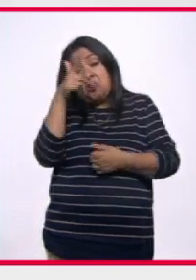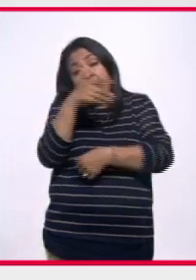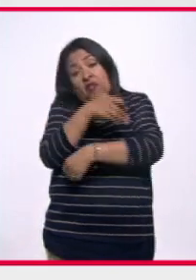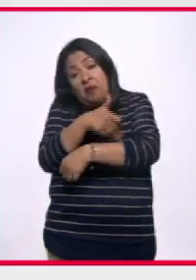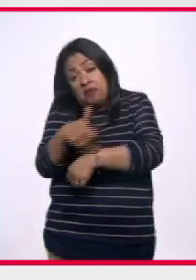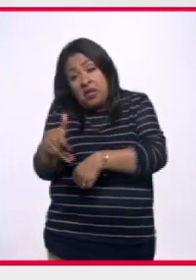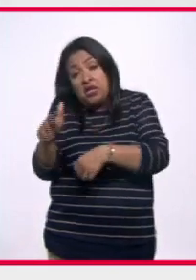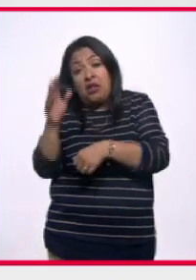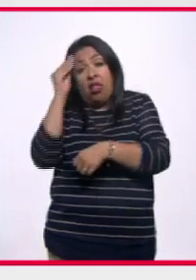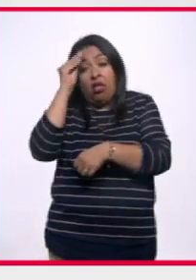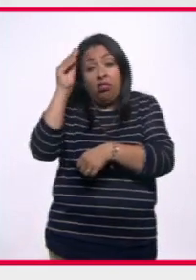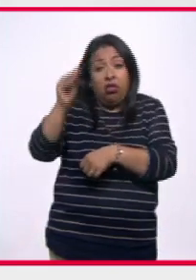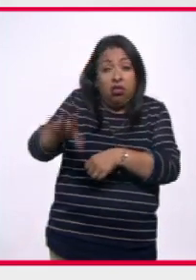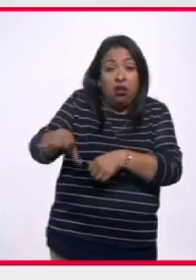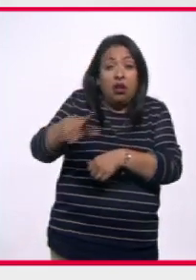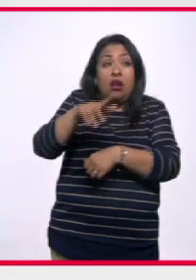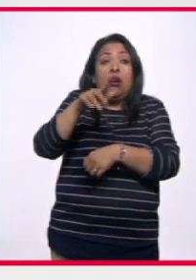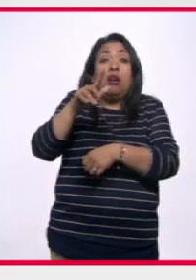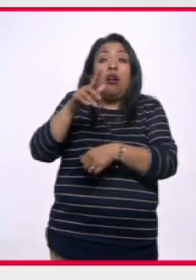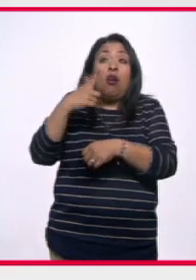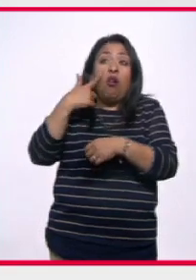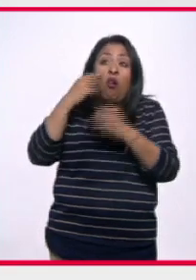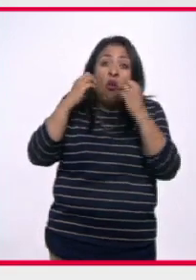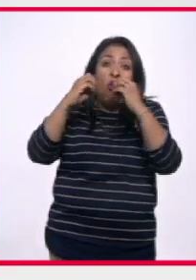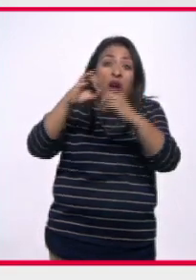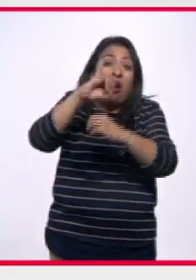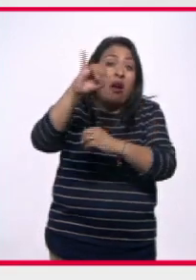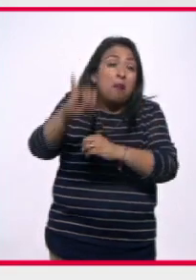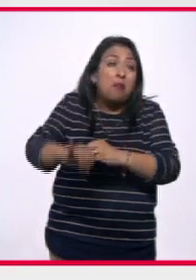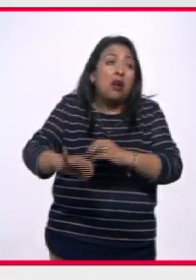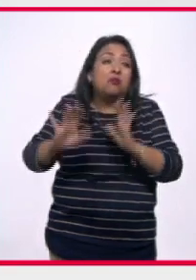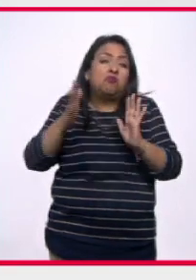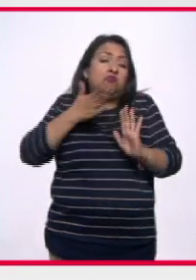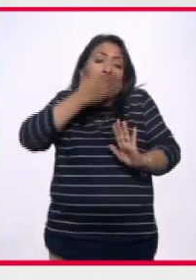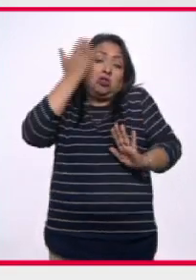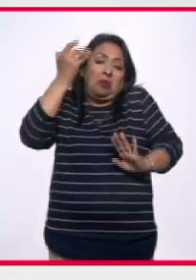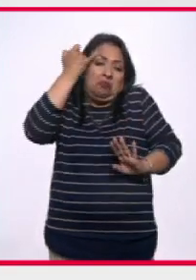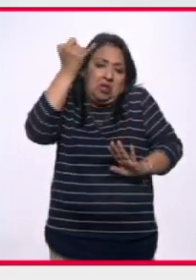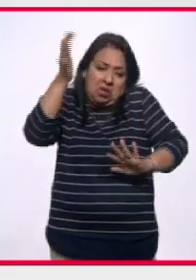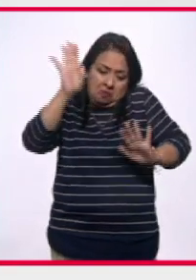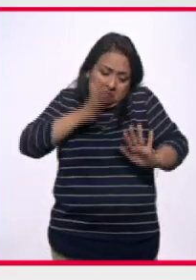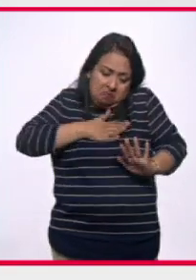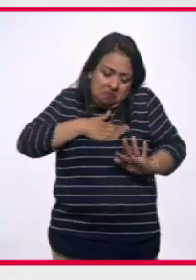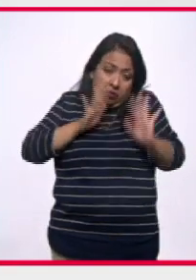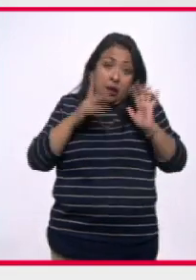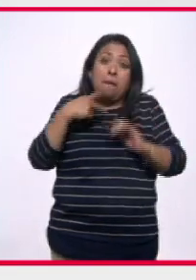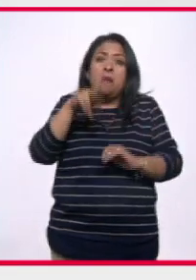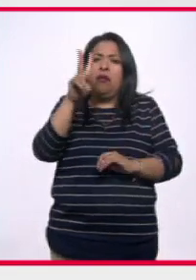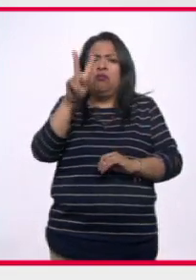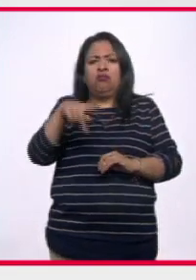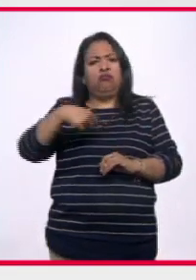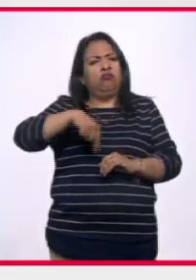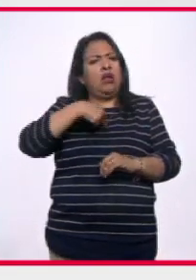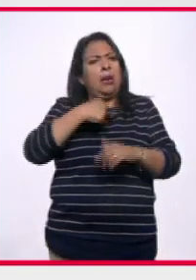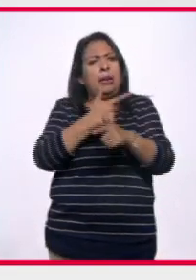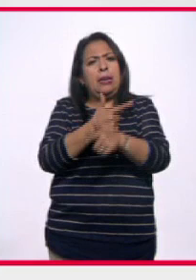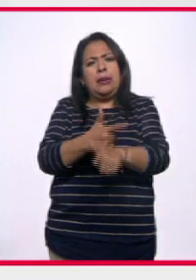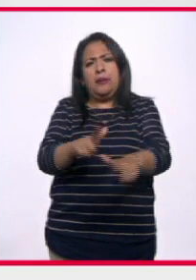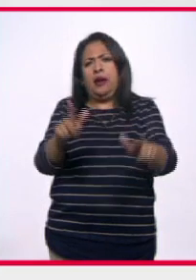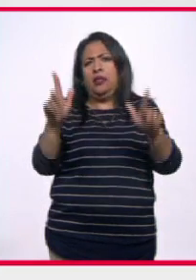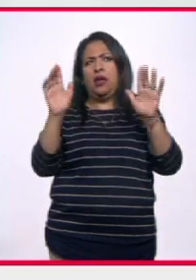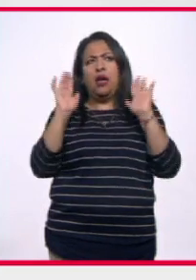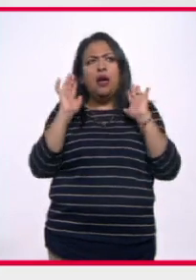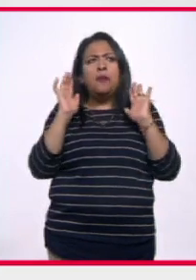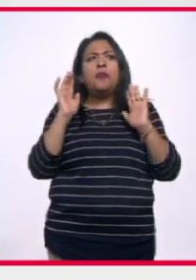familia la que abandonó y no volvió a ver no sé yo me imagino pero teníamos mucha libertad y